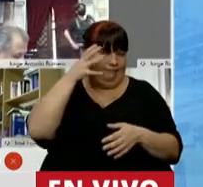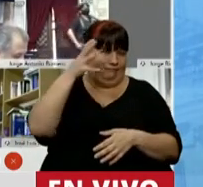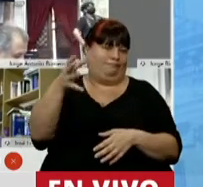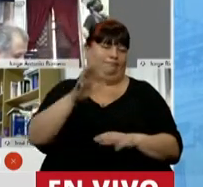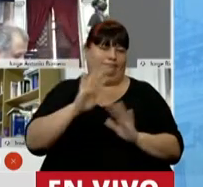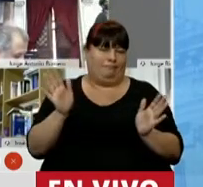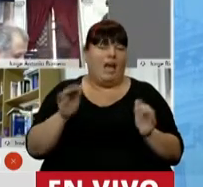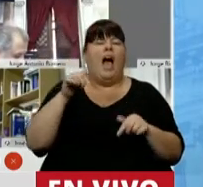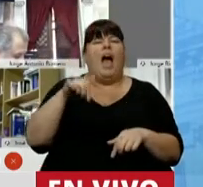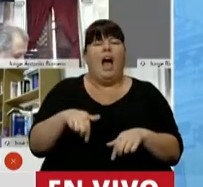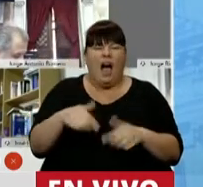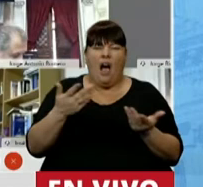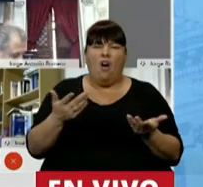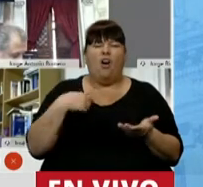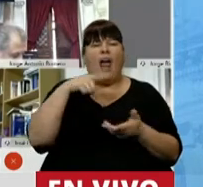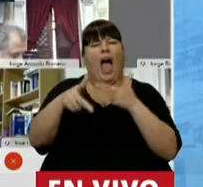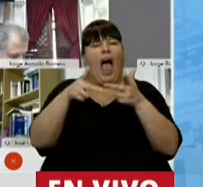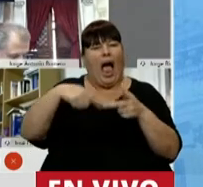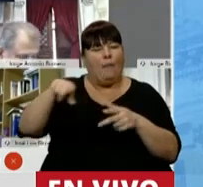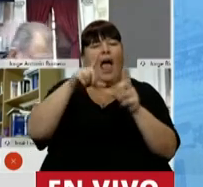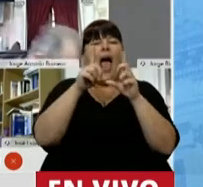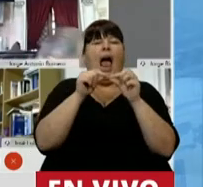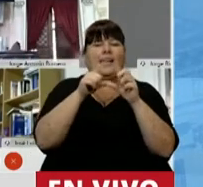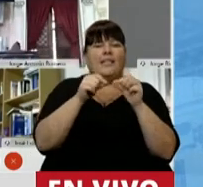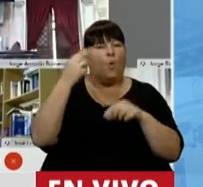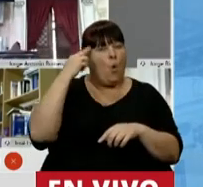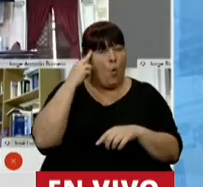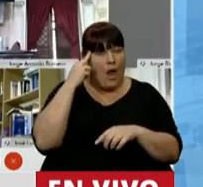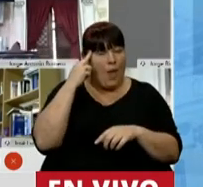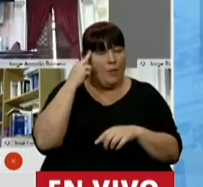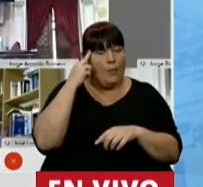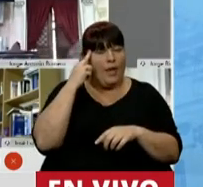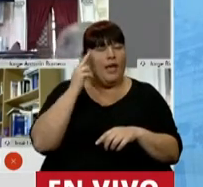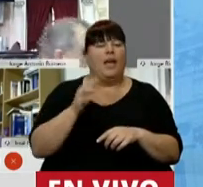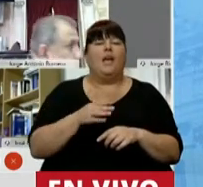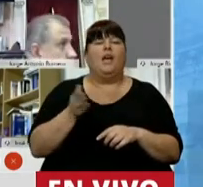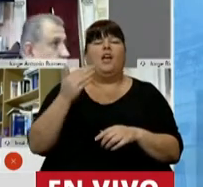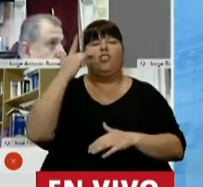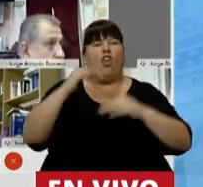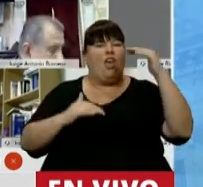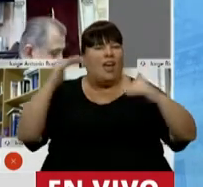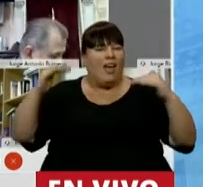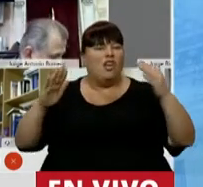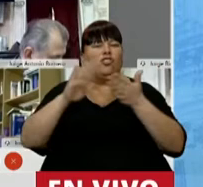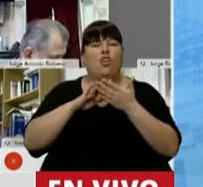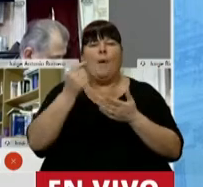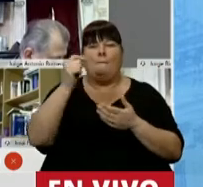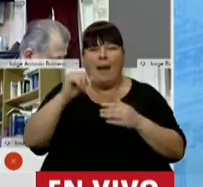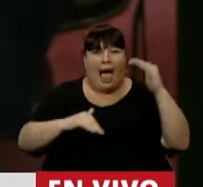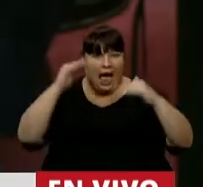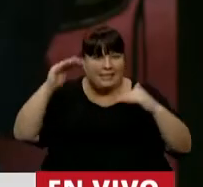grosería. Ahora, acá están hablando en el artículo 9 que todas las variaciones en los